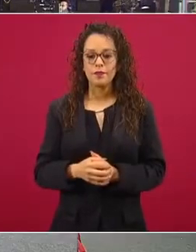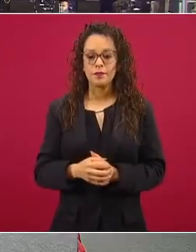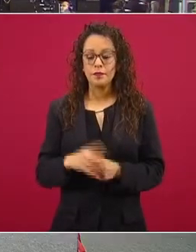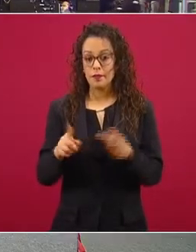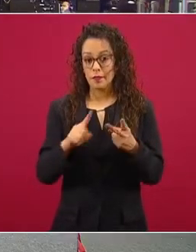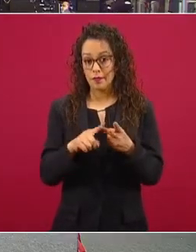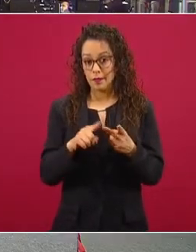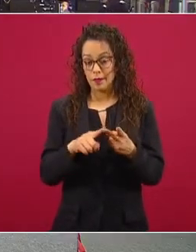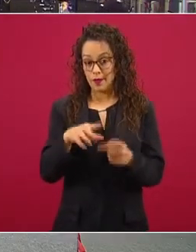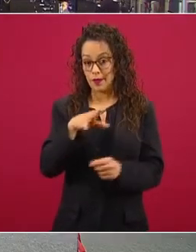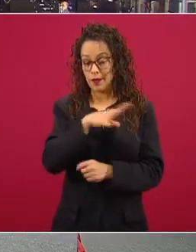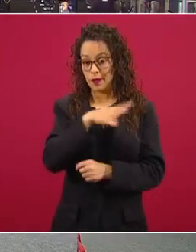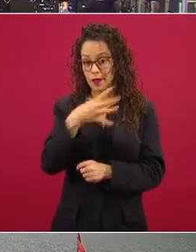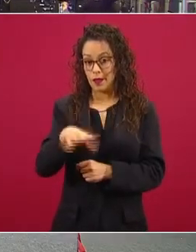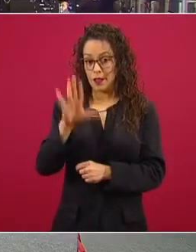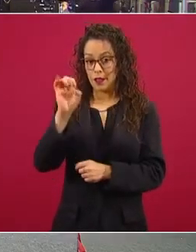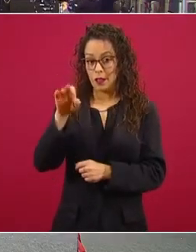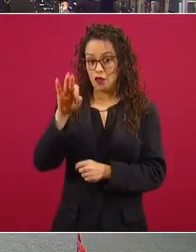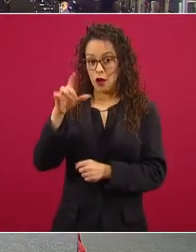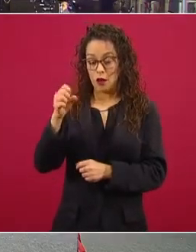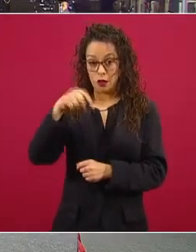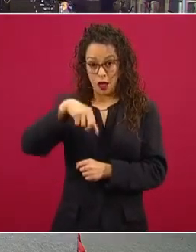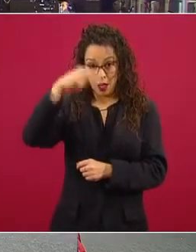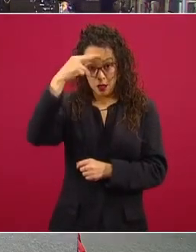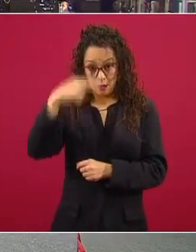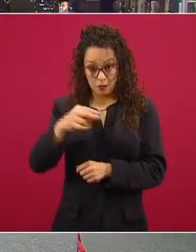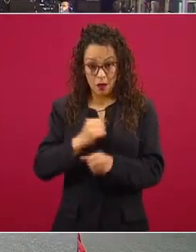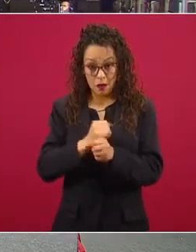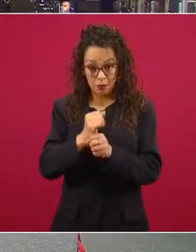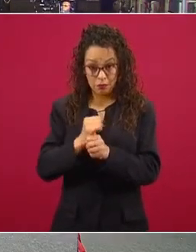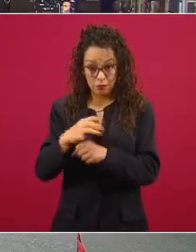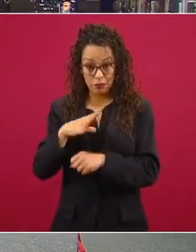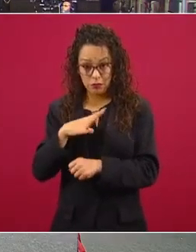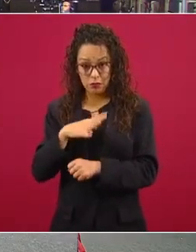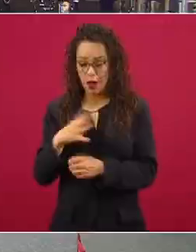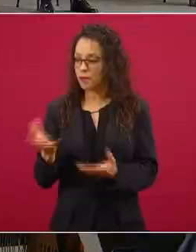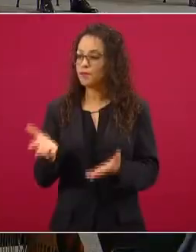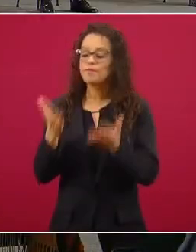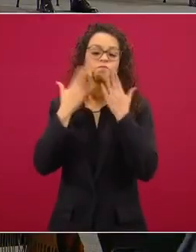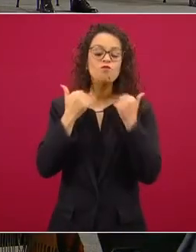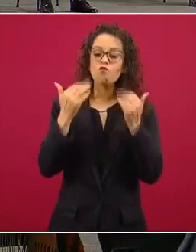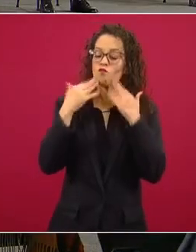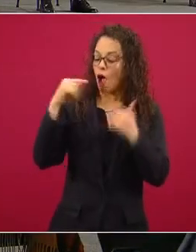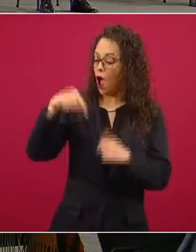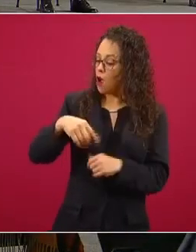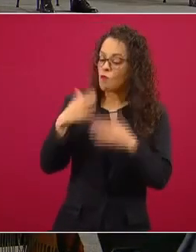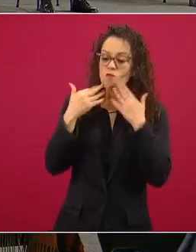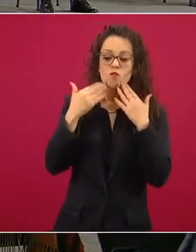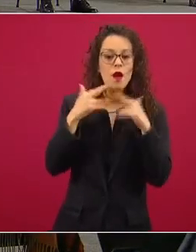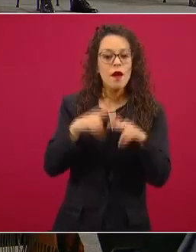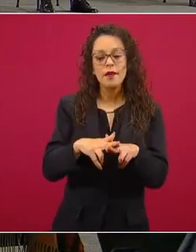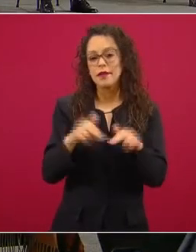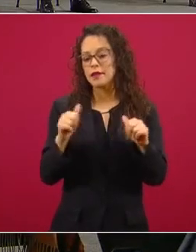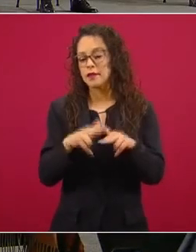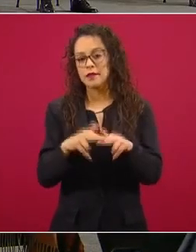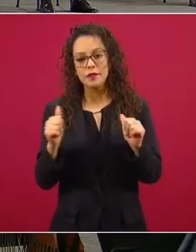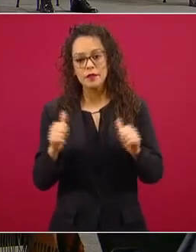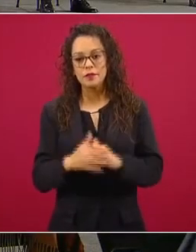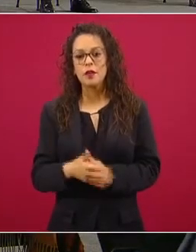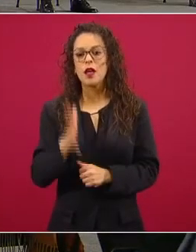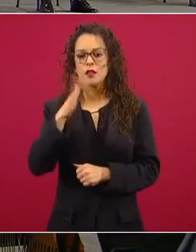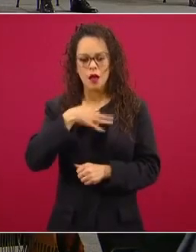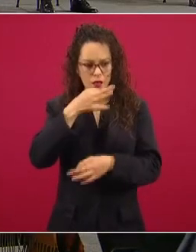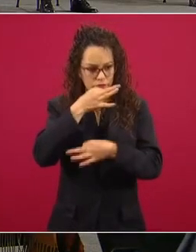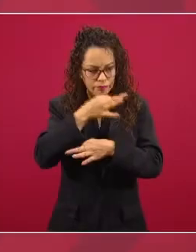se le investiga aquí por parte del gobierno mexicano? No existe ninguna investigación aquí, ya lo di a